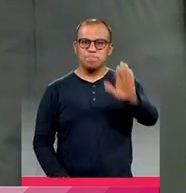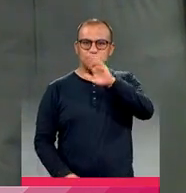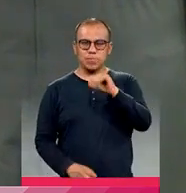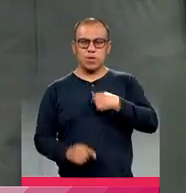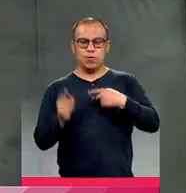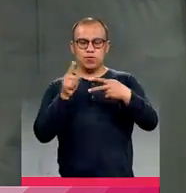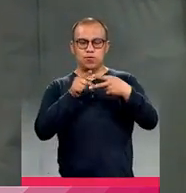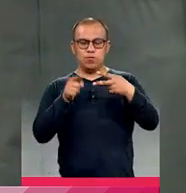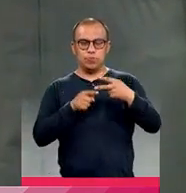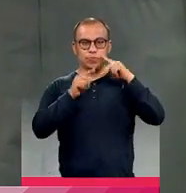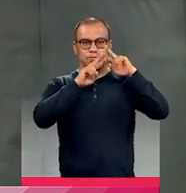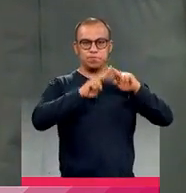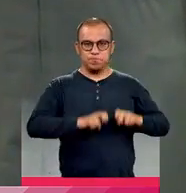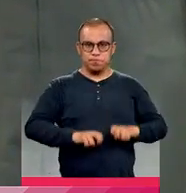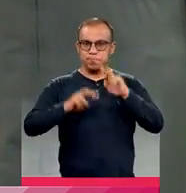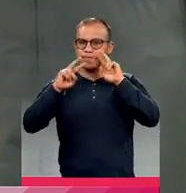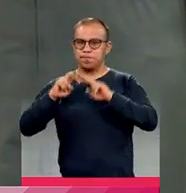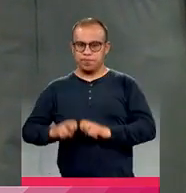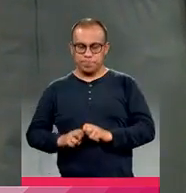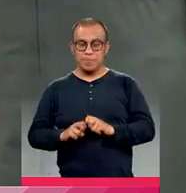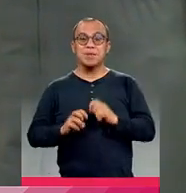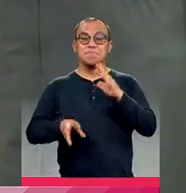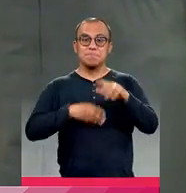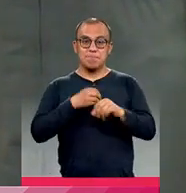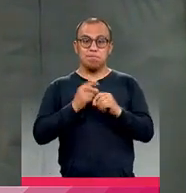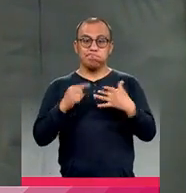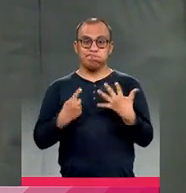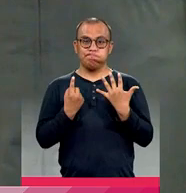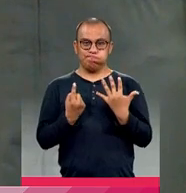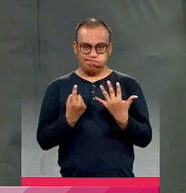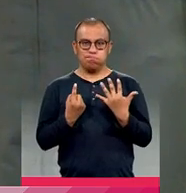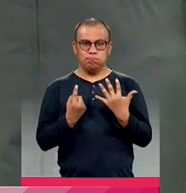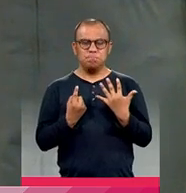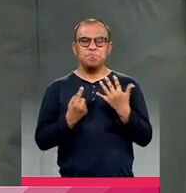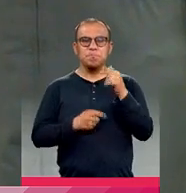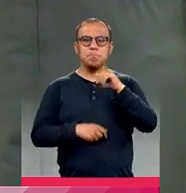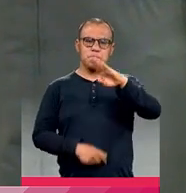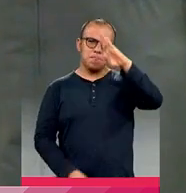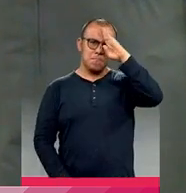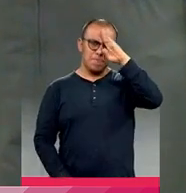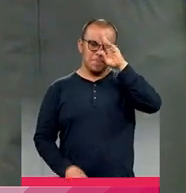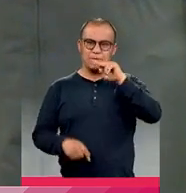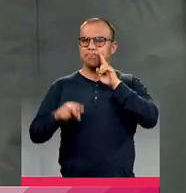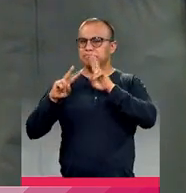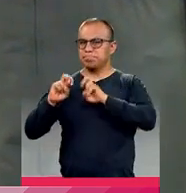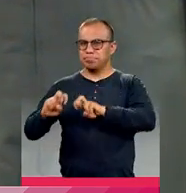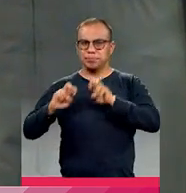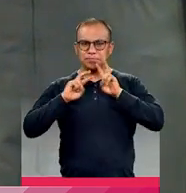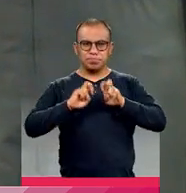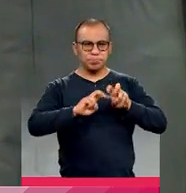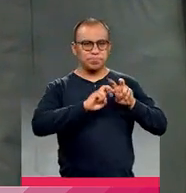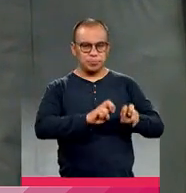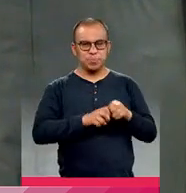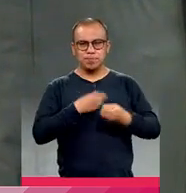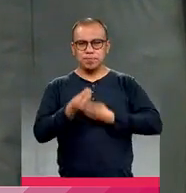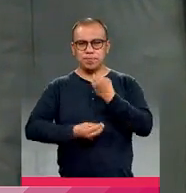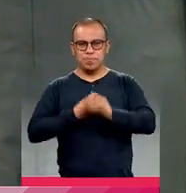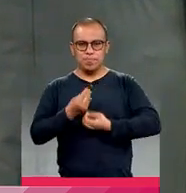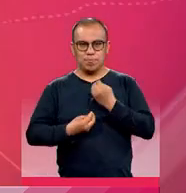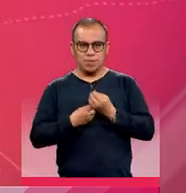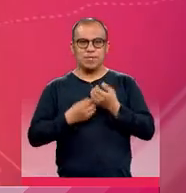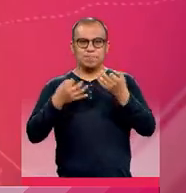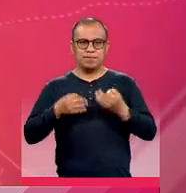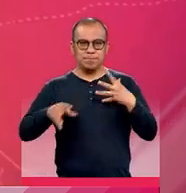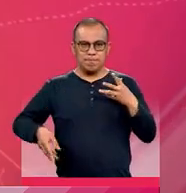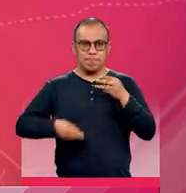dos investigaciones con seis policías que están siendo investigados por hechos